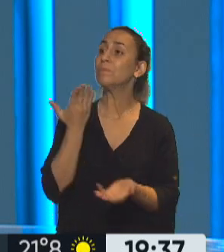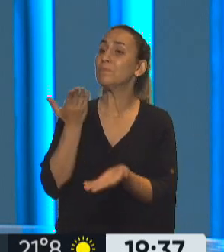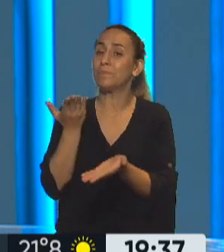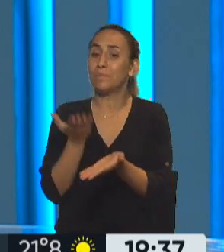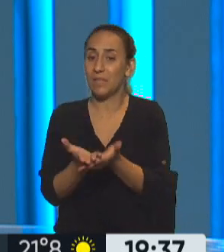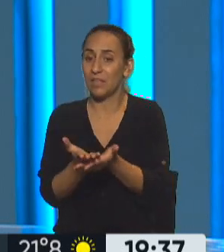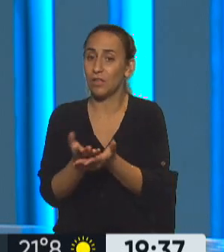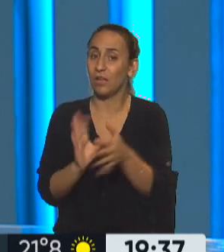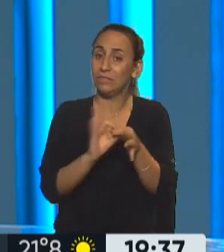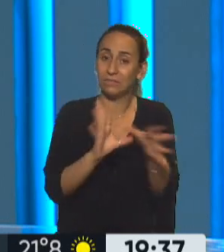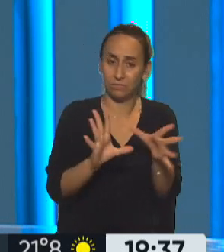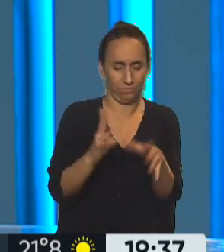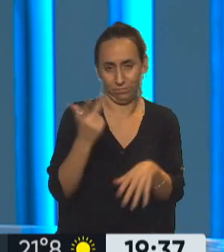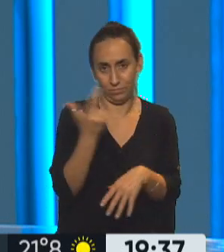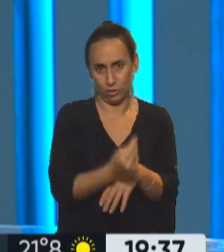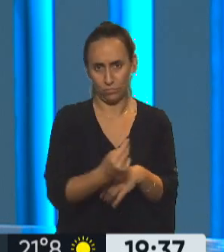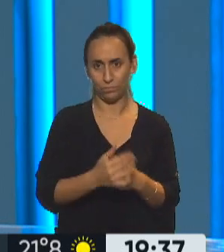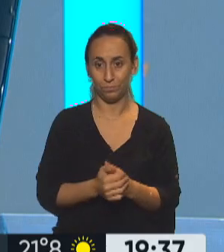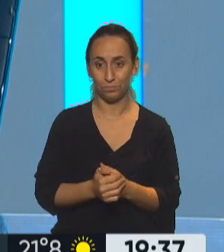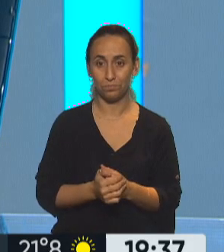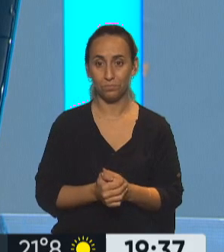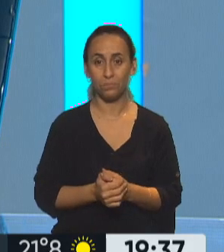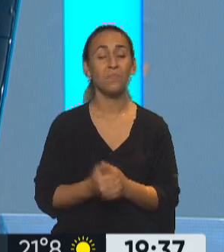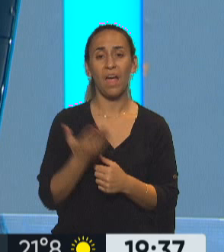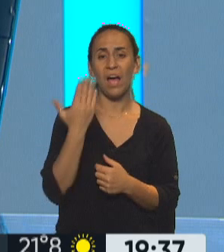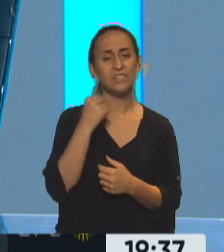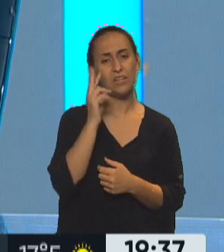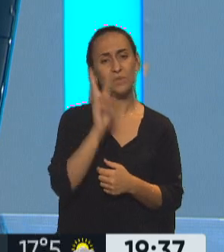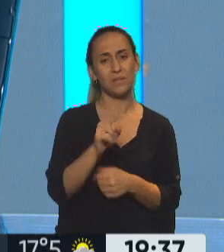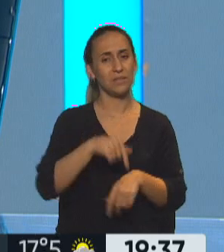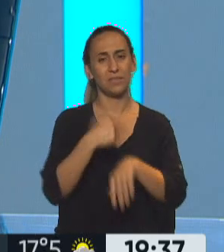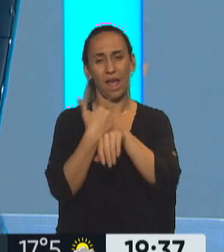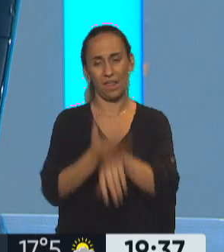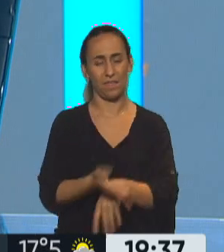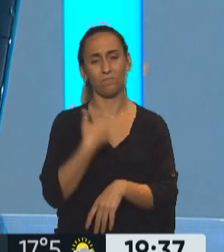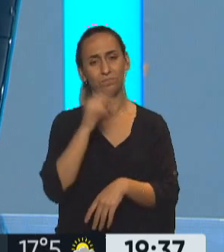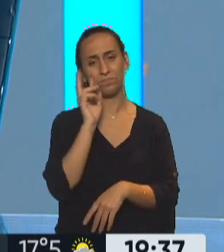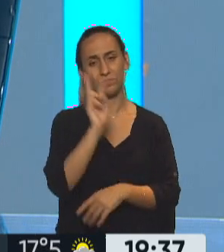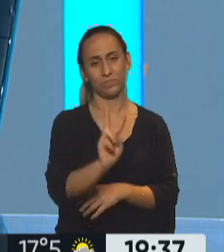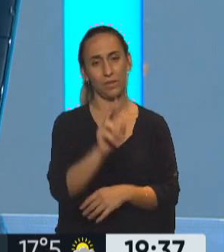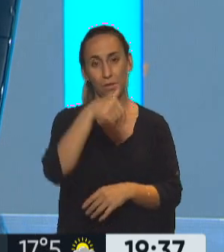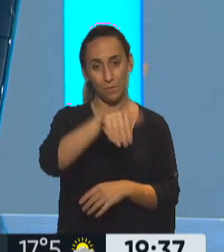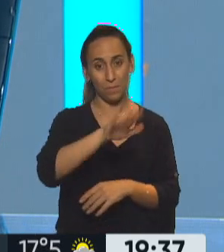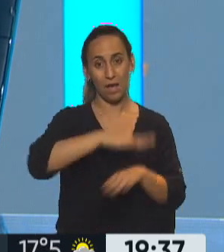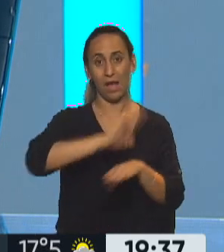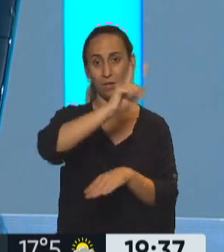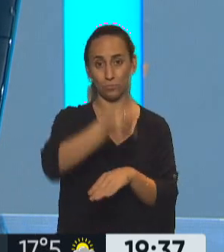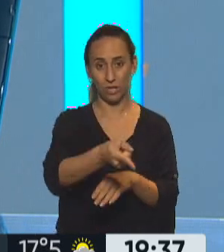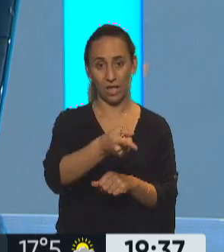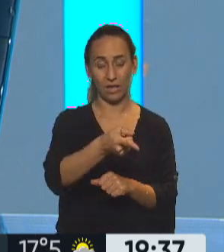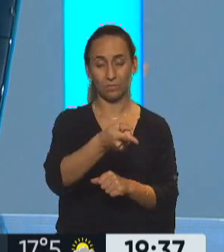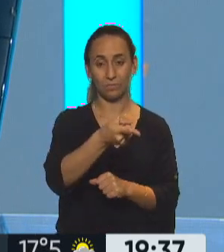una escarcelación denegada apelada en cama cortita y al pie ayer Escuché muy tarde que iban a de ser juzgado iban